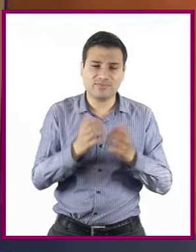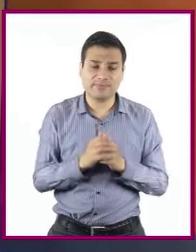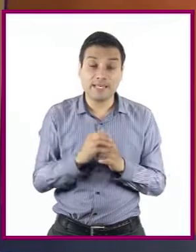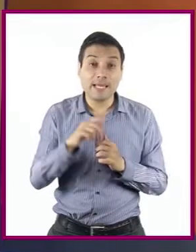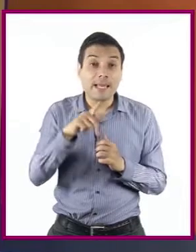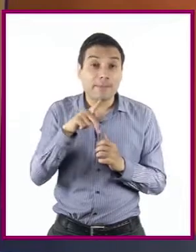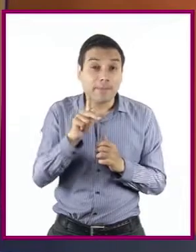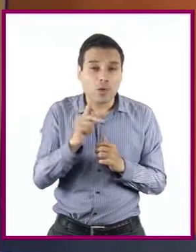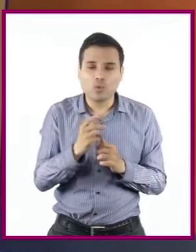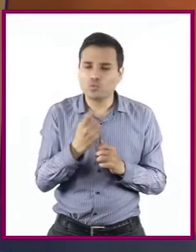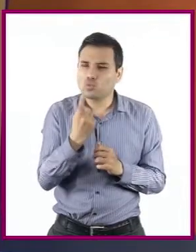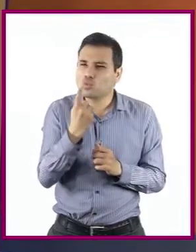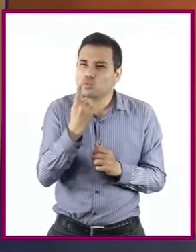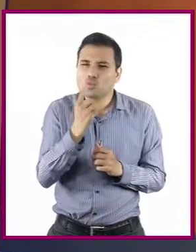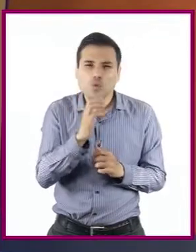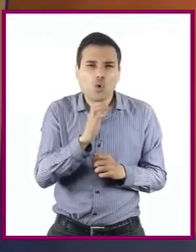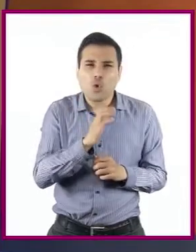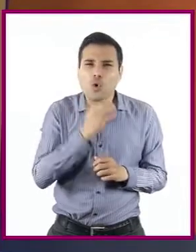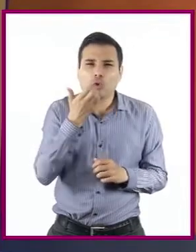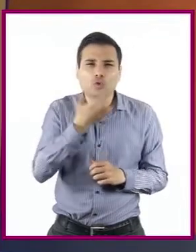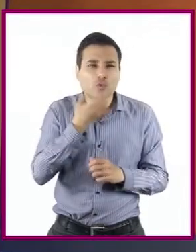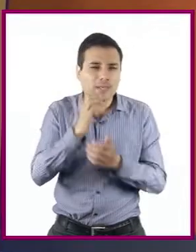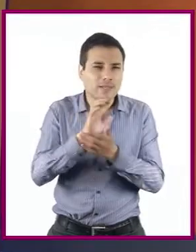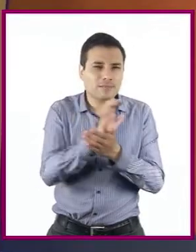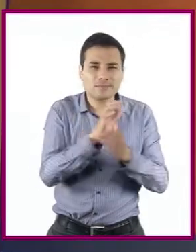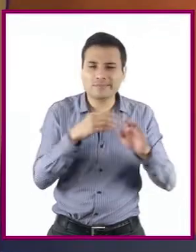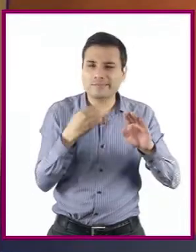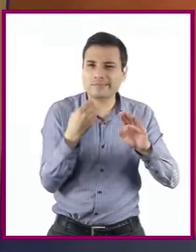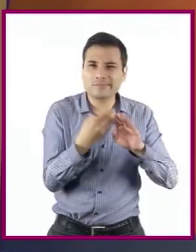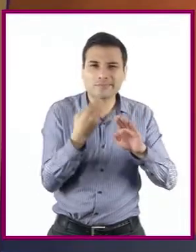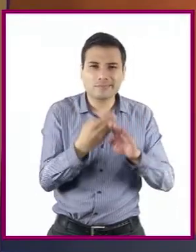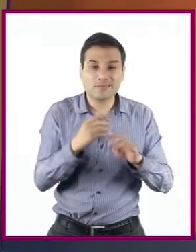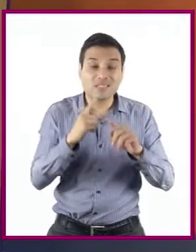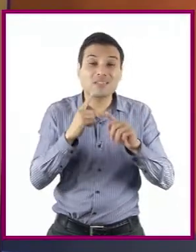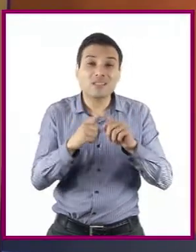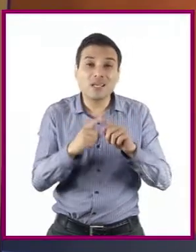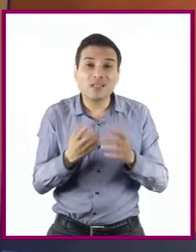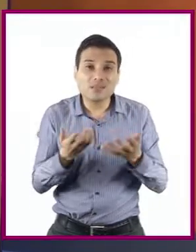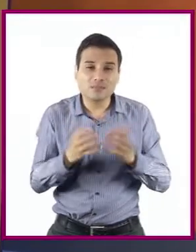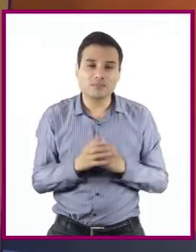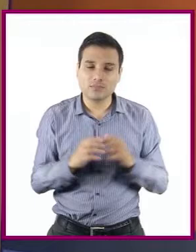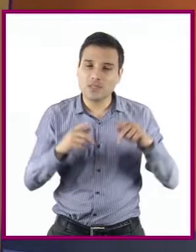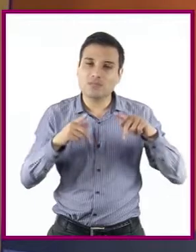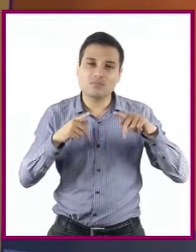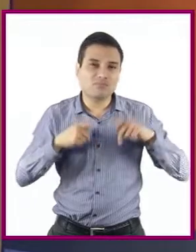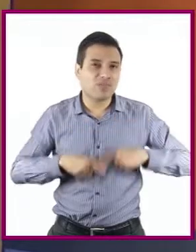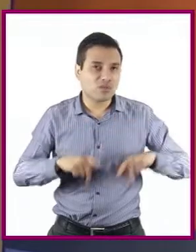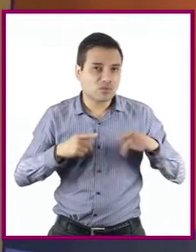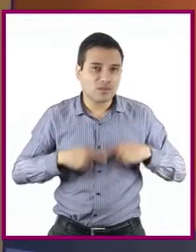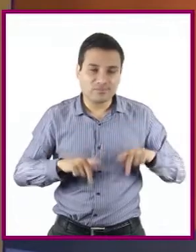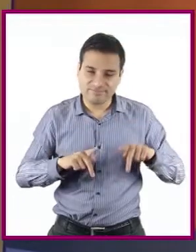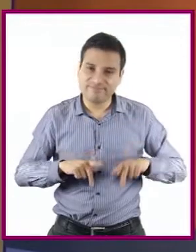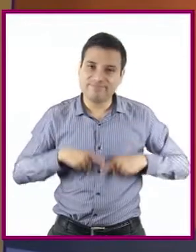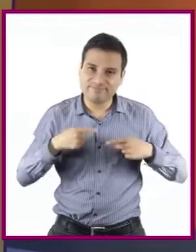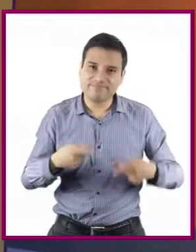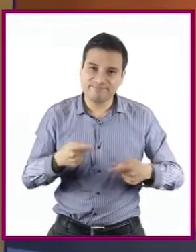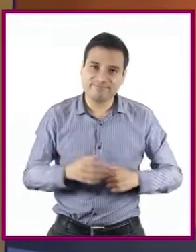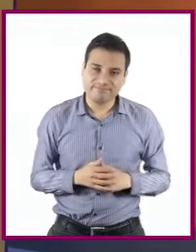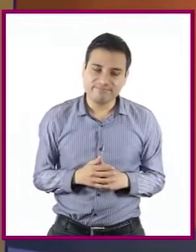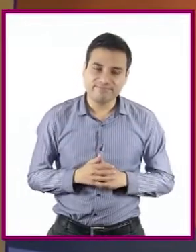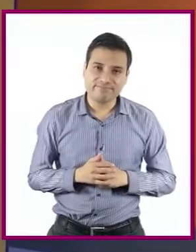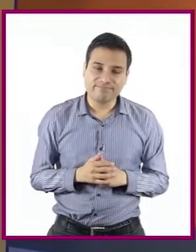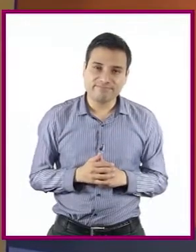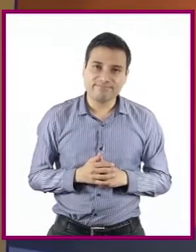embargo, quienes suelen sufrirla con mayor regularidad son aquellas que se encuentran en una situación de vulnerabilidad o